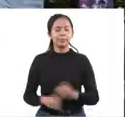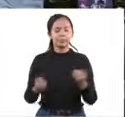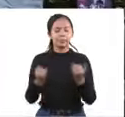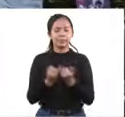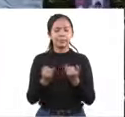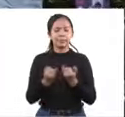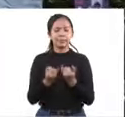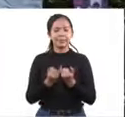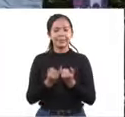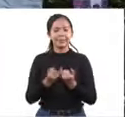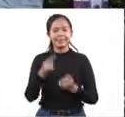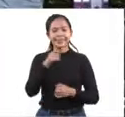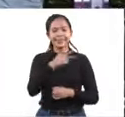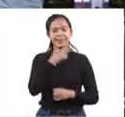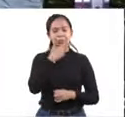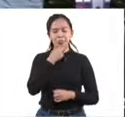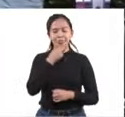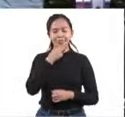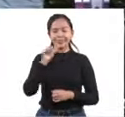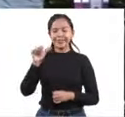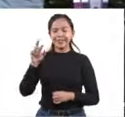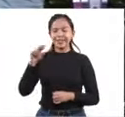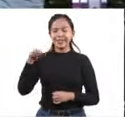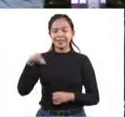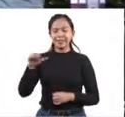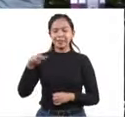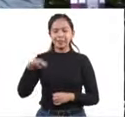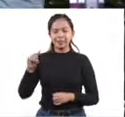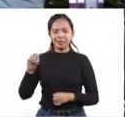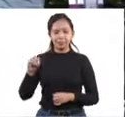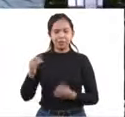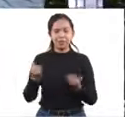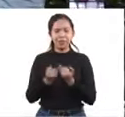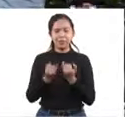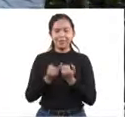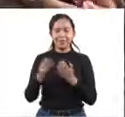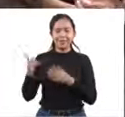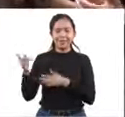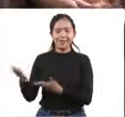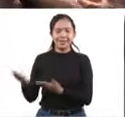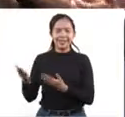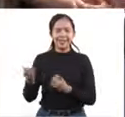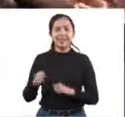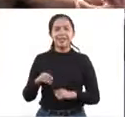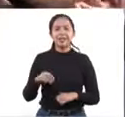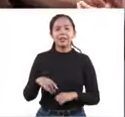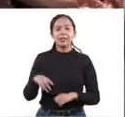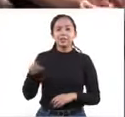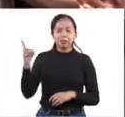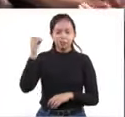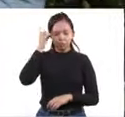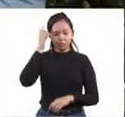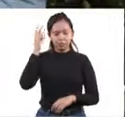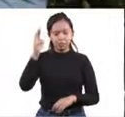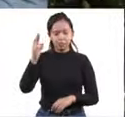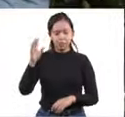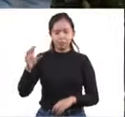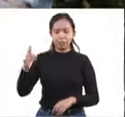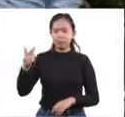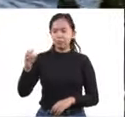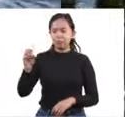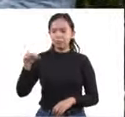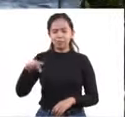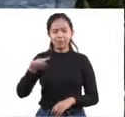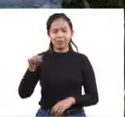Asimismo, recibe las llaves de la ciudad el vicepresidente del Centro de Estudios California México, doctor Gonzalo Santos.